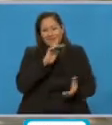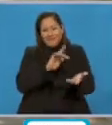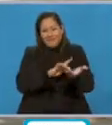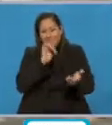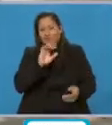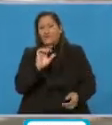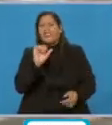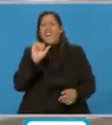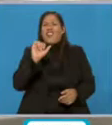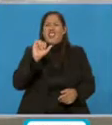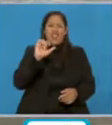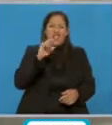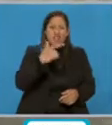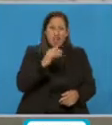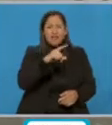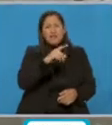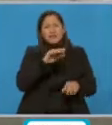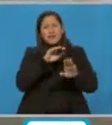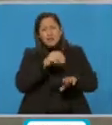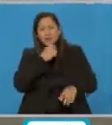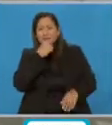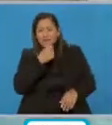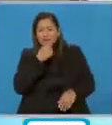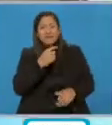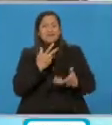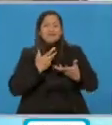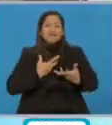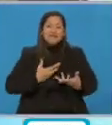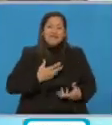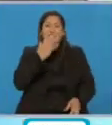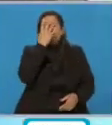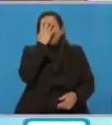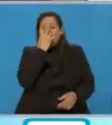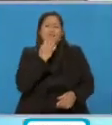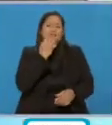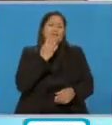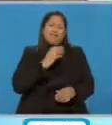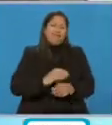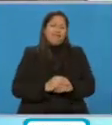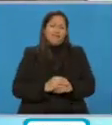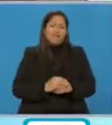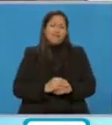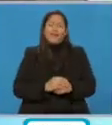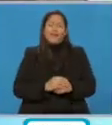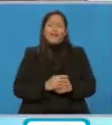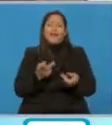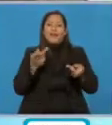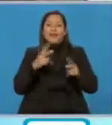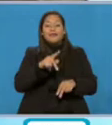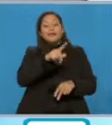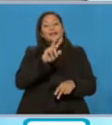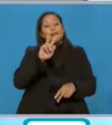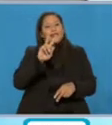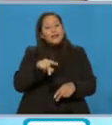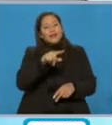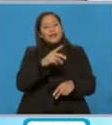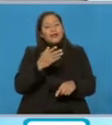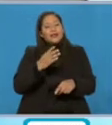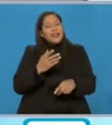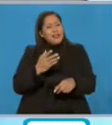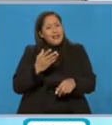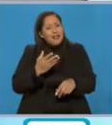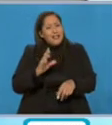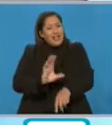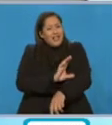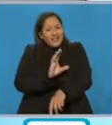no es algo sobre la vejez que podría sonar triste, que podría, no, al contrario, es algo de verdad lleno de energía,